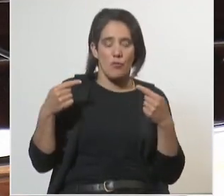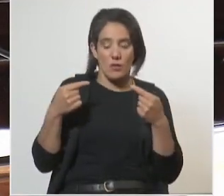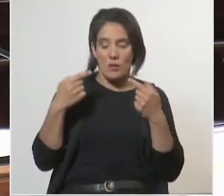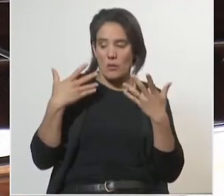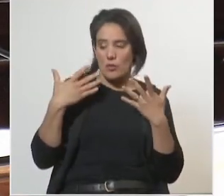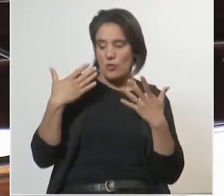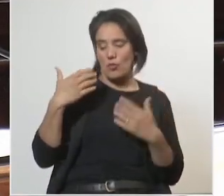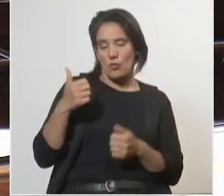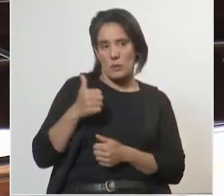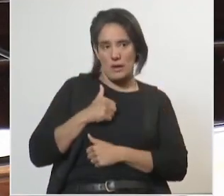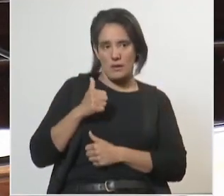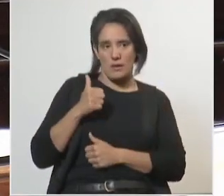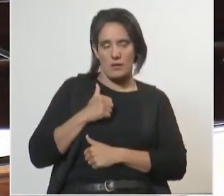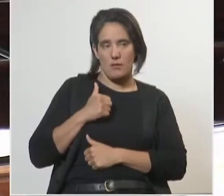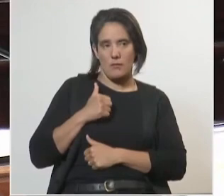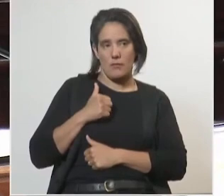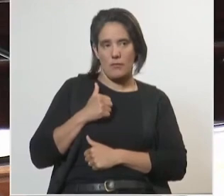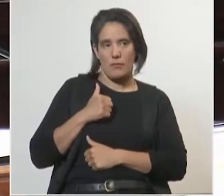militares